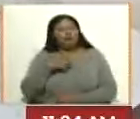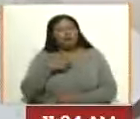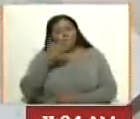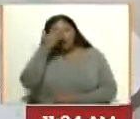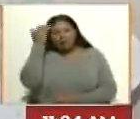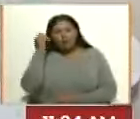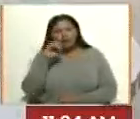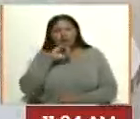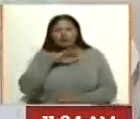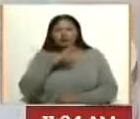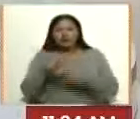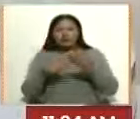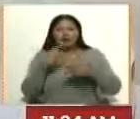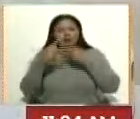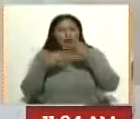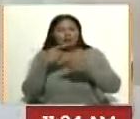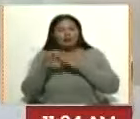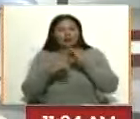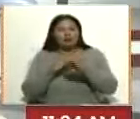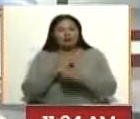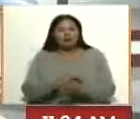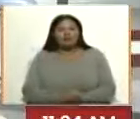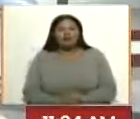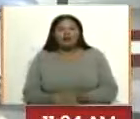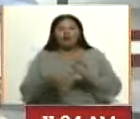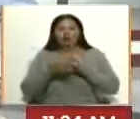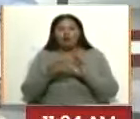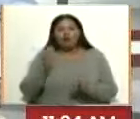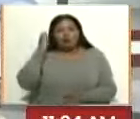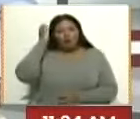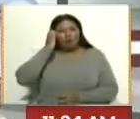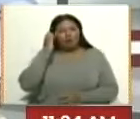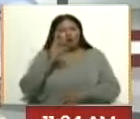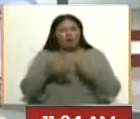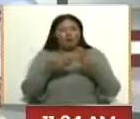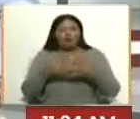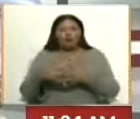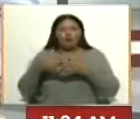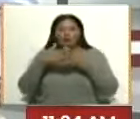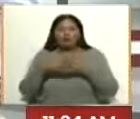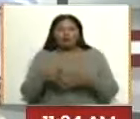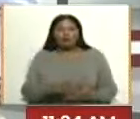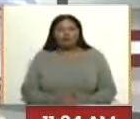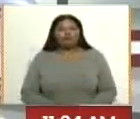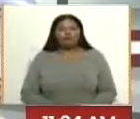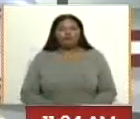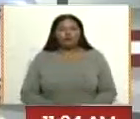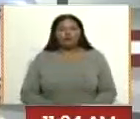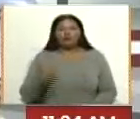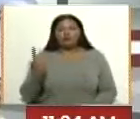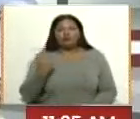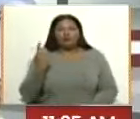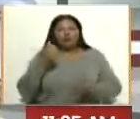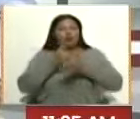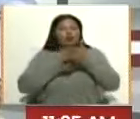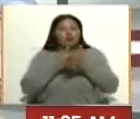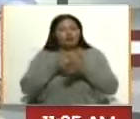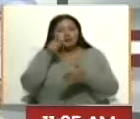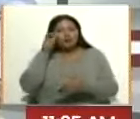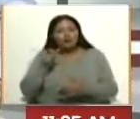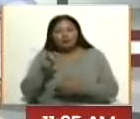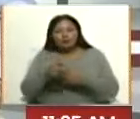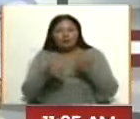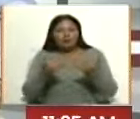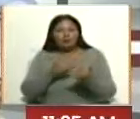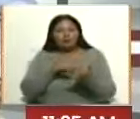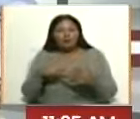sido históricamente la política exterior, tanto de la Unión Europea como de los Estados Unidos. Solamente la lucha del pueblo venezolano, la voluntad